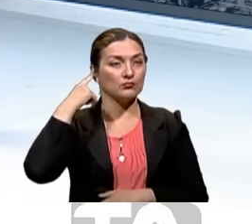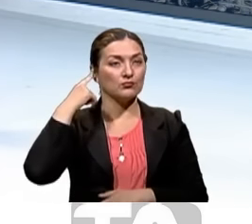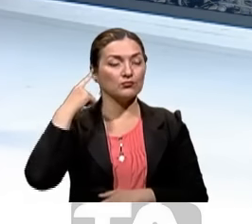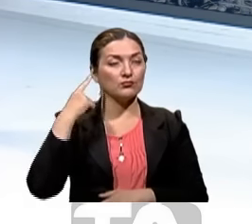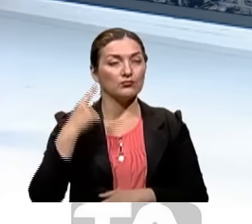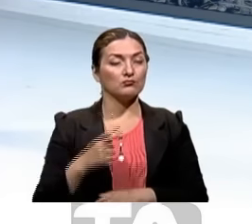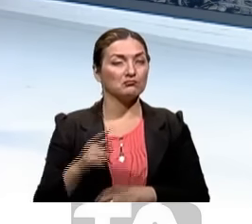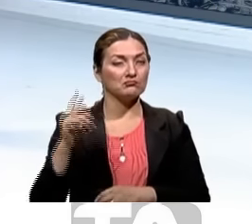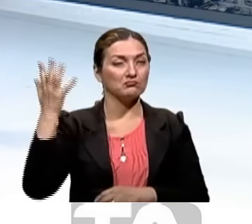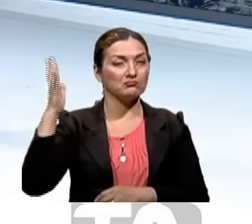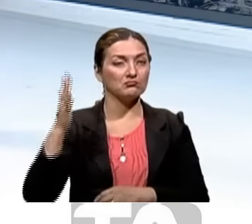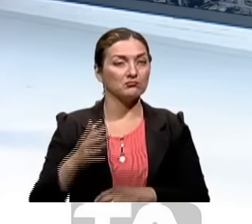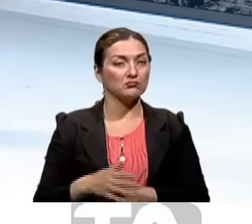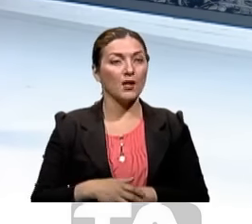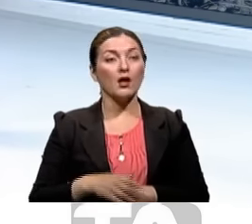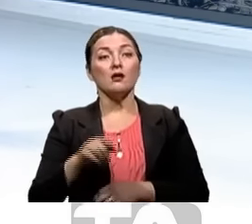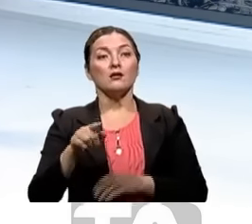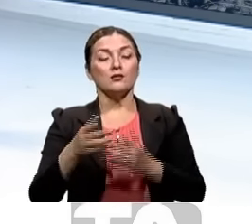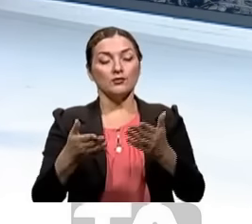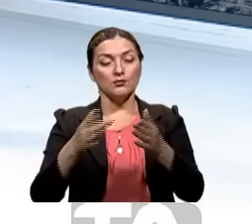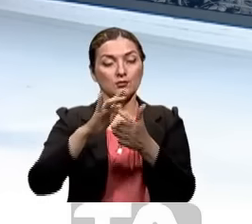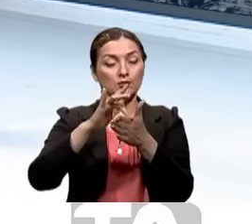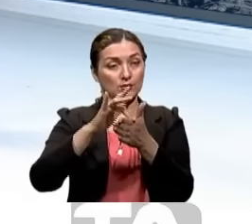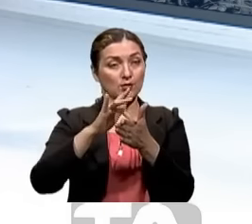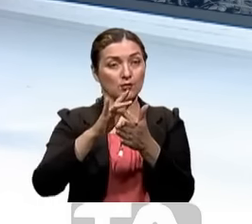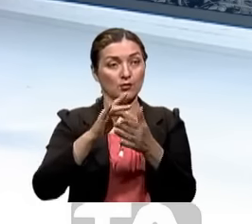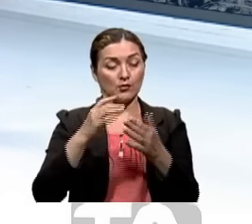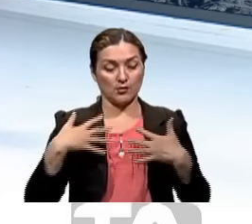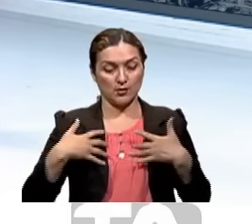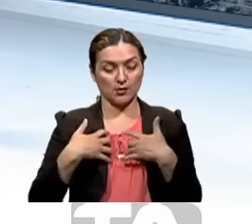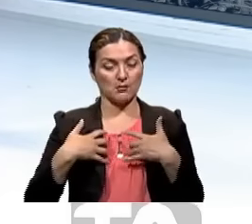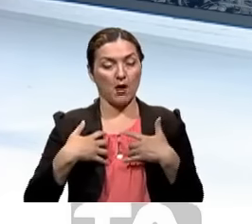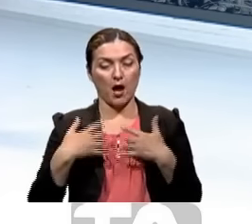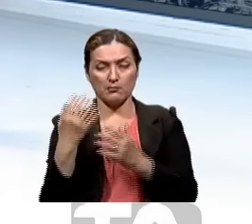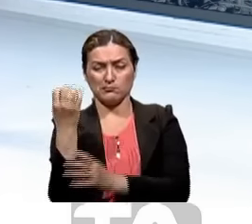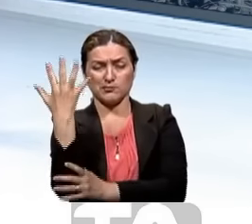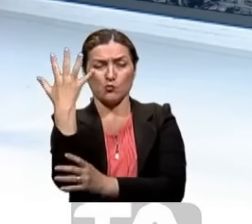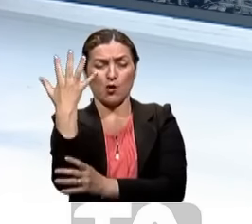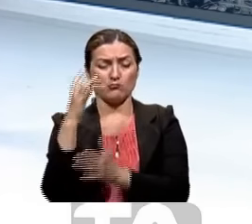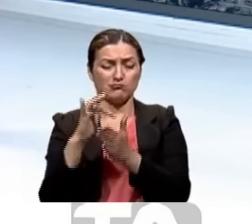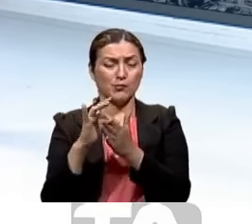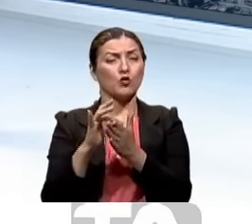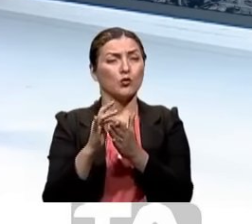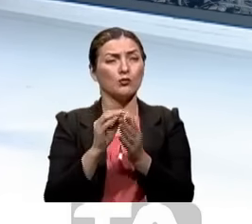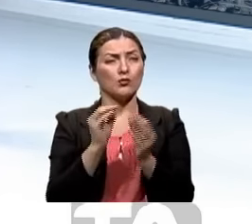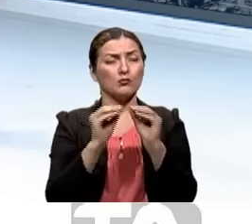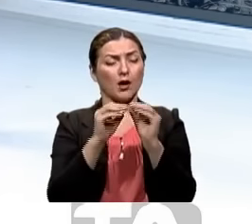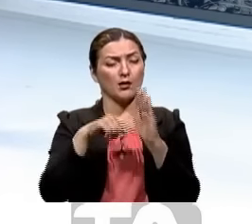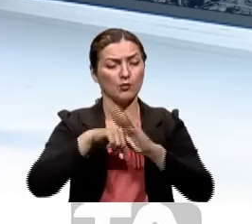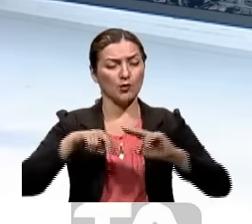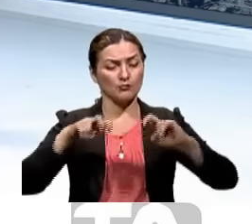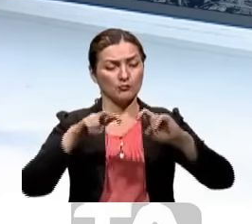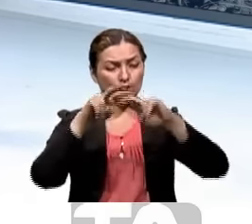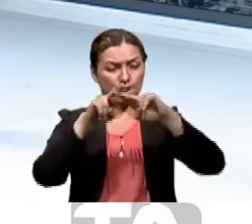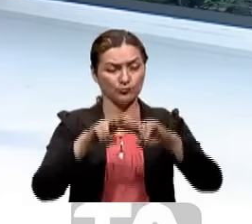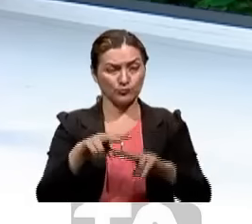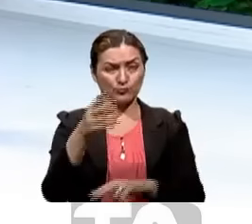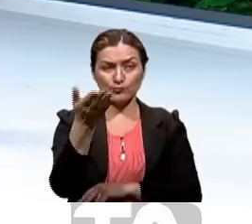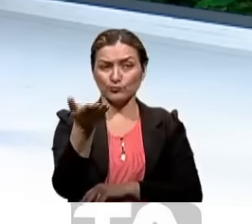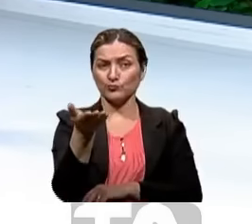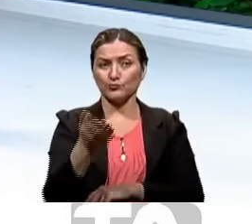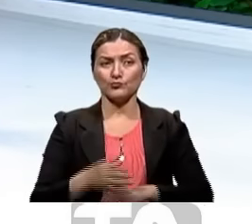Territorio deforestado, lo que pone en riesgo a las especies de flora y fauna. ¿Qué más nos dice este estudio? Revisemos algunas